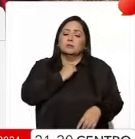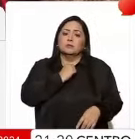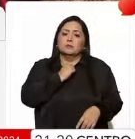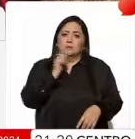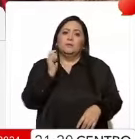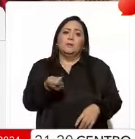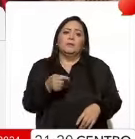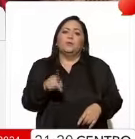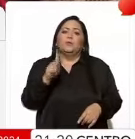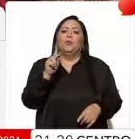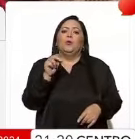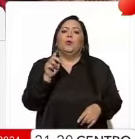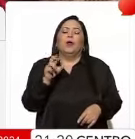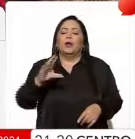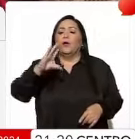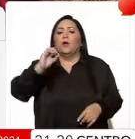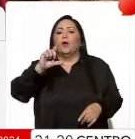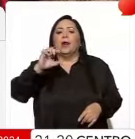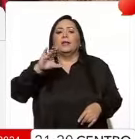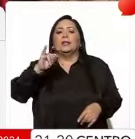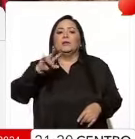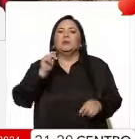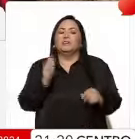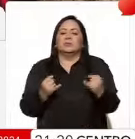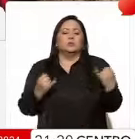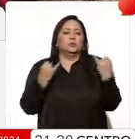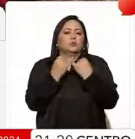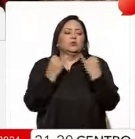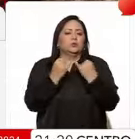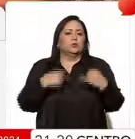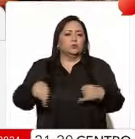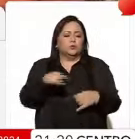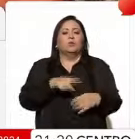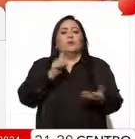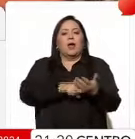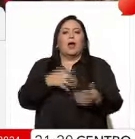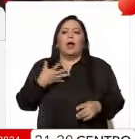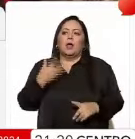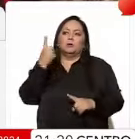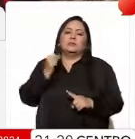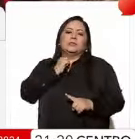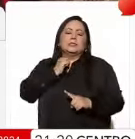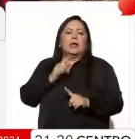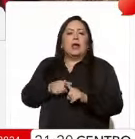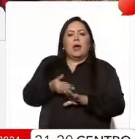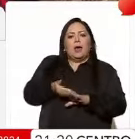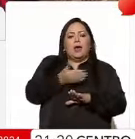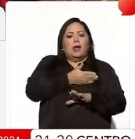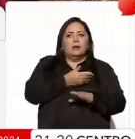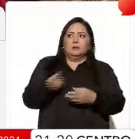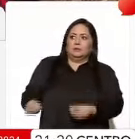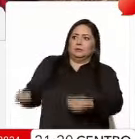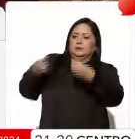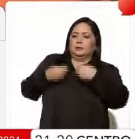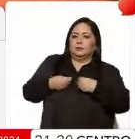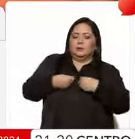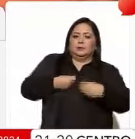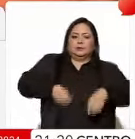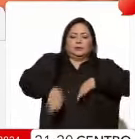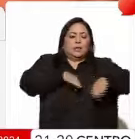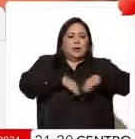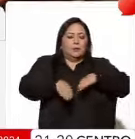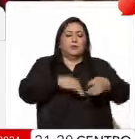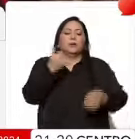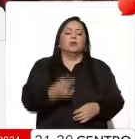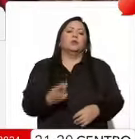es un poder colectivo, somos un poder institucional. Hay un Senado previo que nos dejó un trabajo con la reforma,